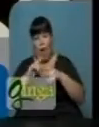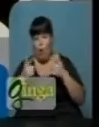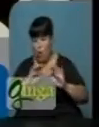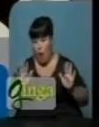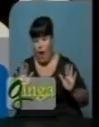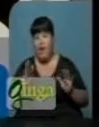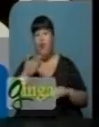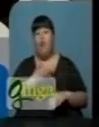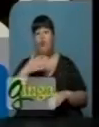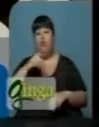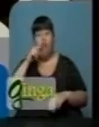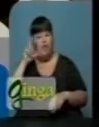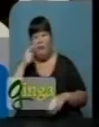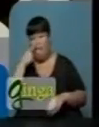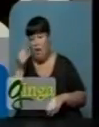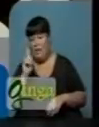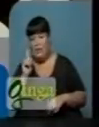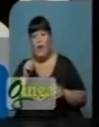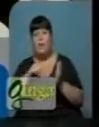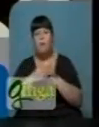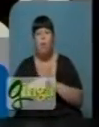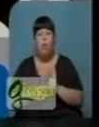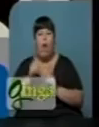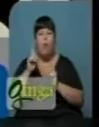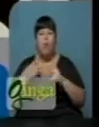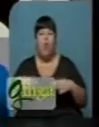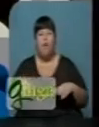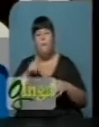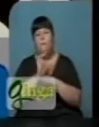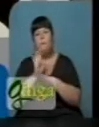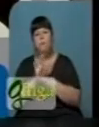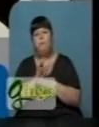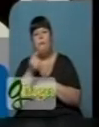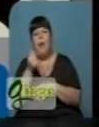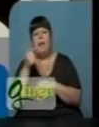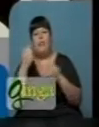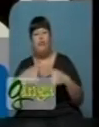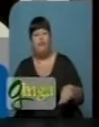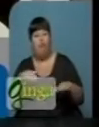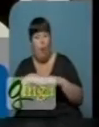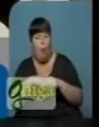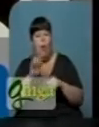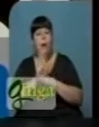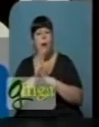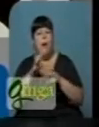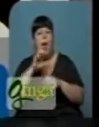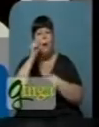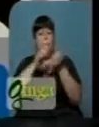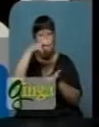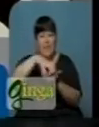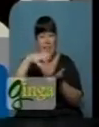frontera no le interesan algunos puntos algunos se le denomina activos residuales son plantas